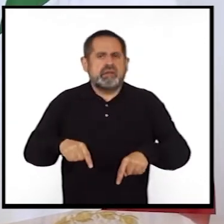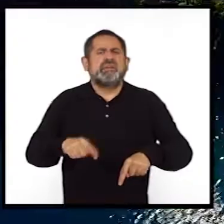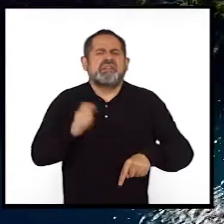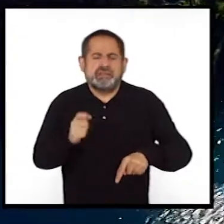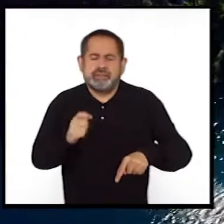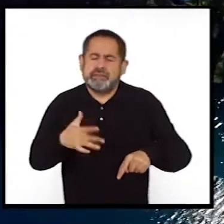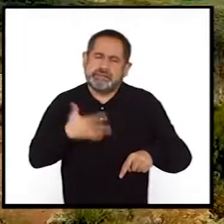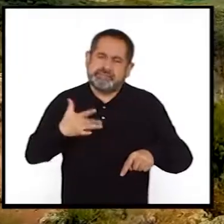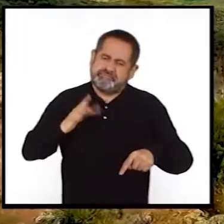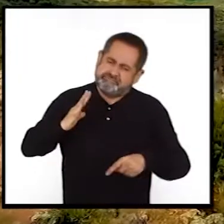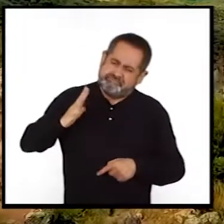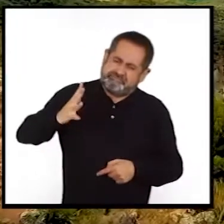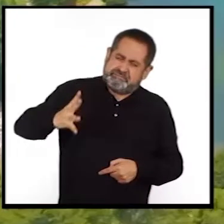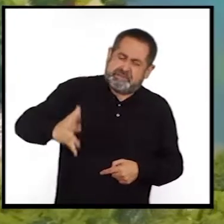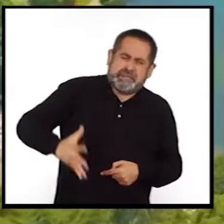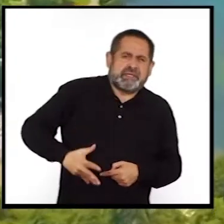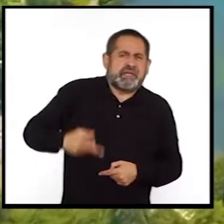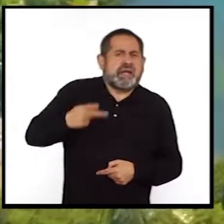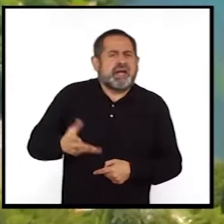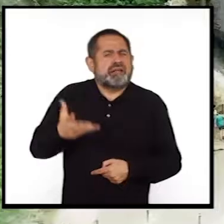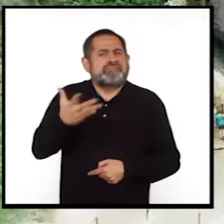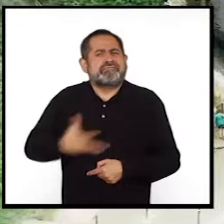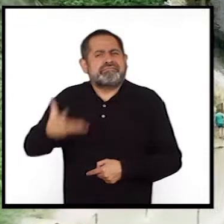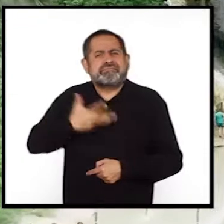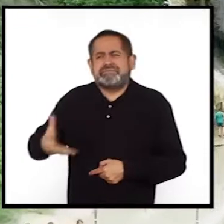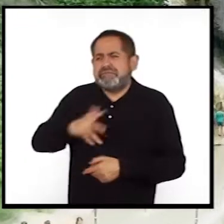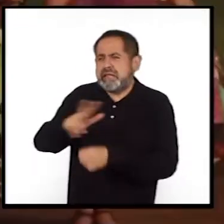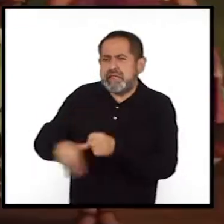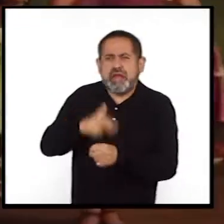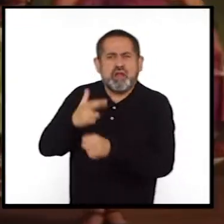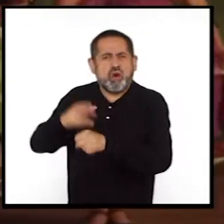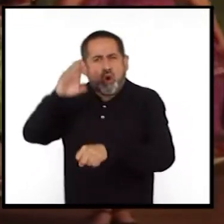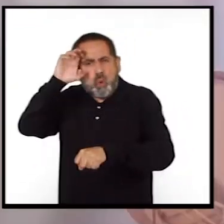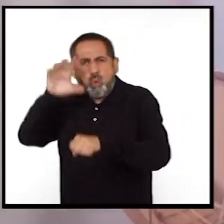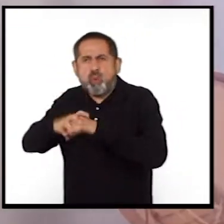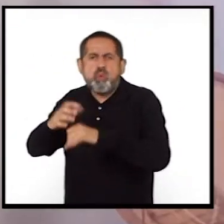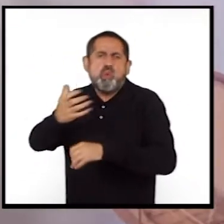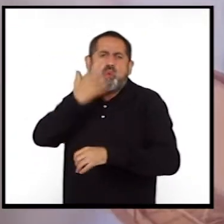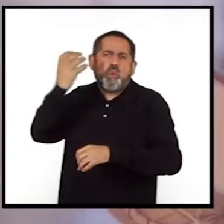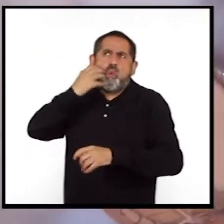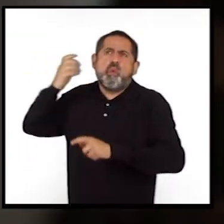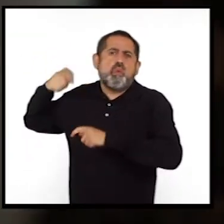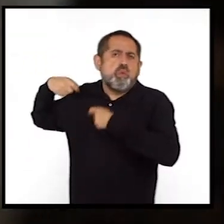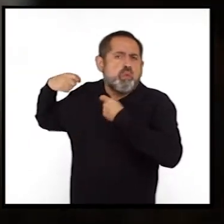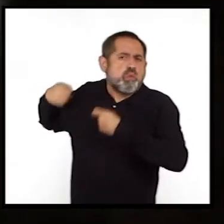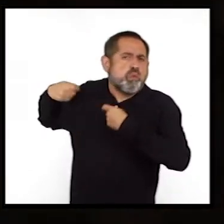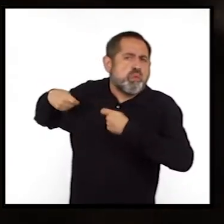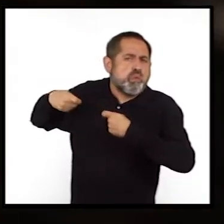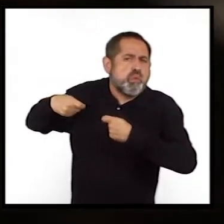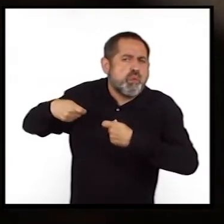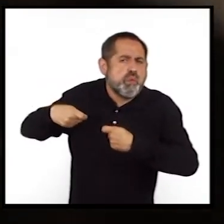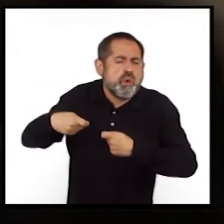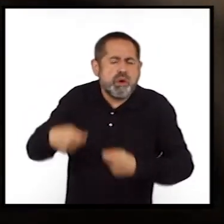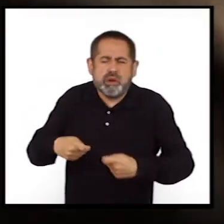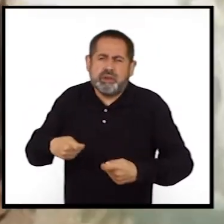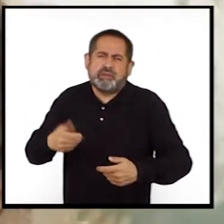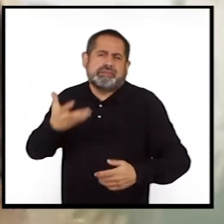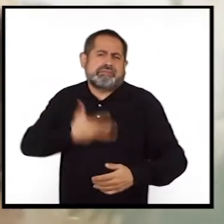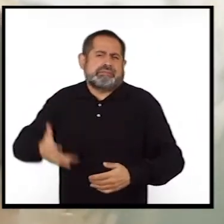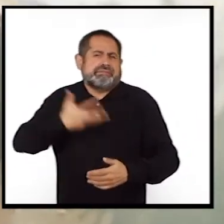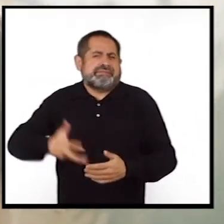estar orgullosos de la riqueza natural y cultural que heredamos de nuestros